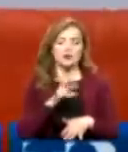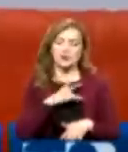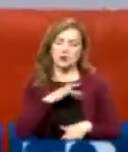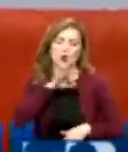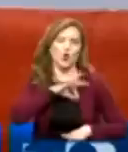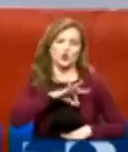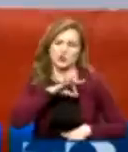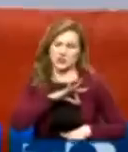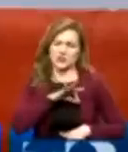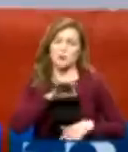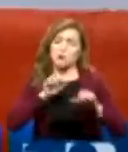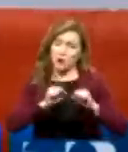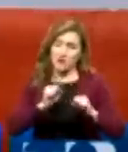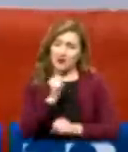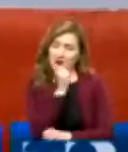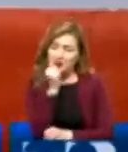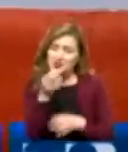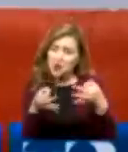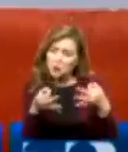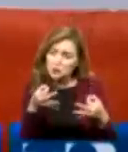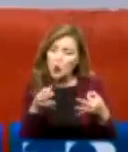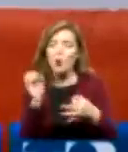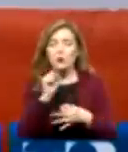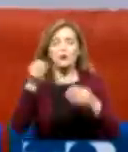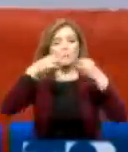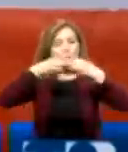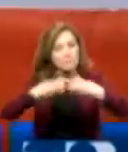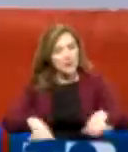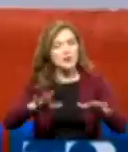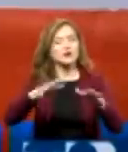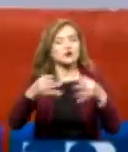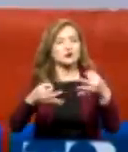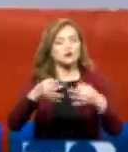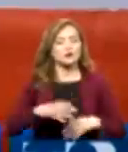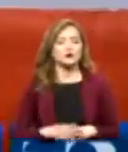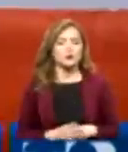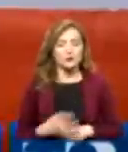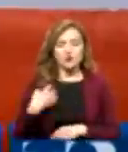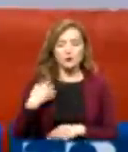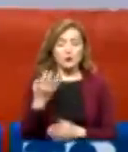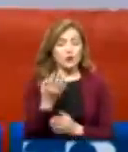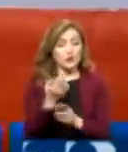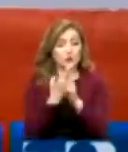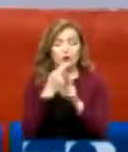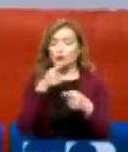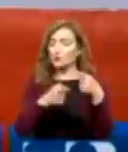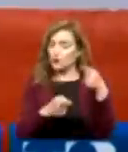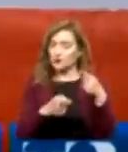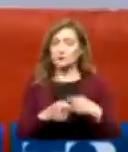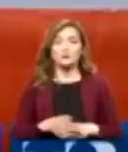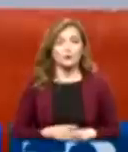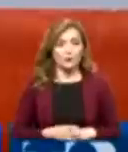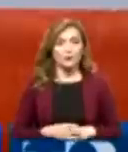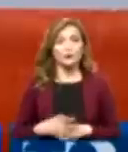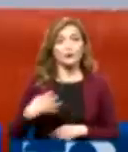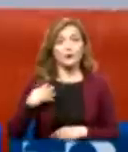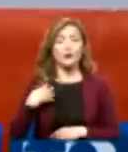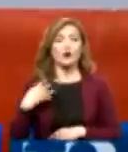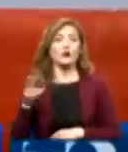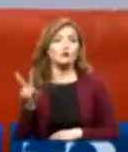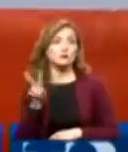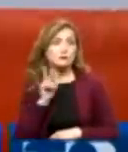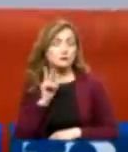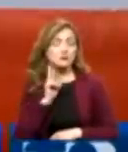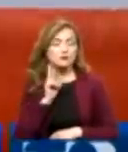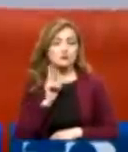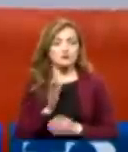dentro de eso uno espera que por lo menos, si bien es cierto, no se puede garantizar el resultado de un proceso, sí tratar de garantizar a las víctimas el